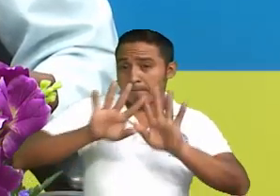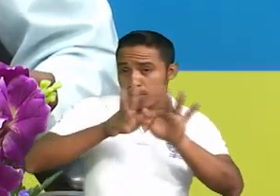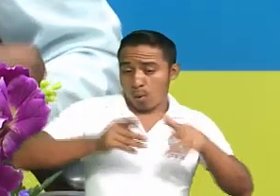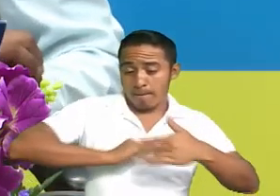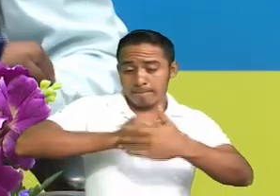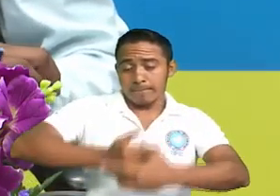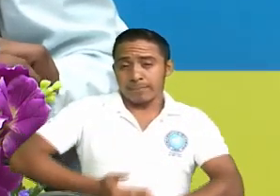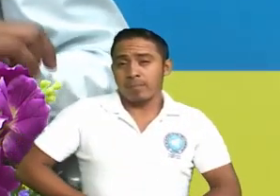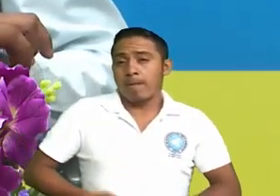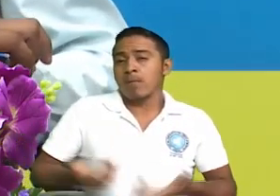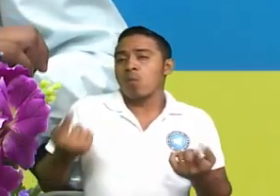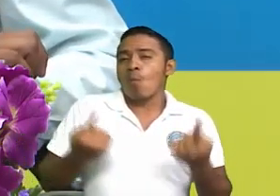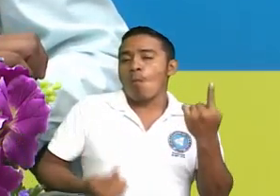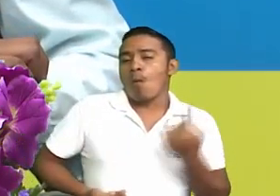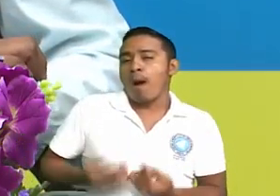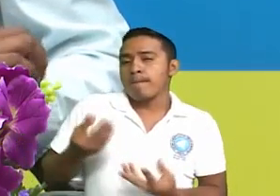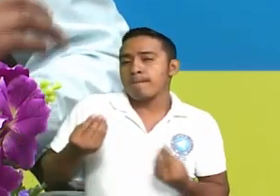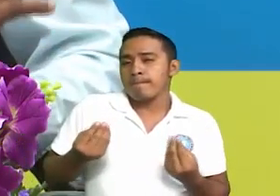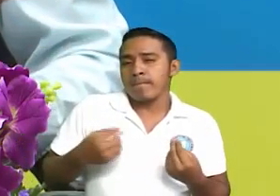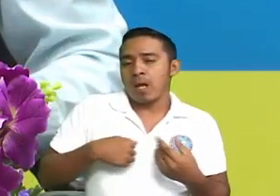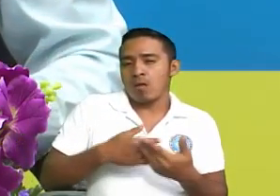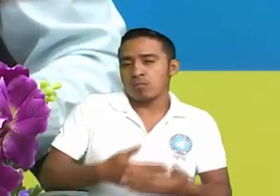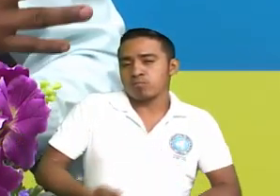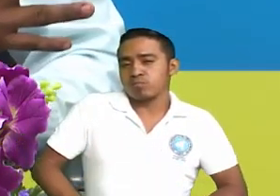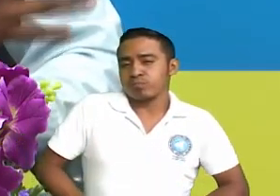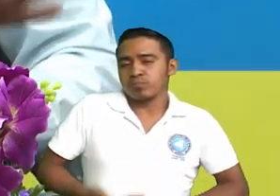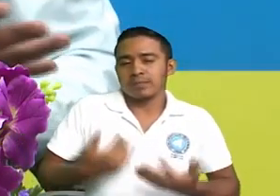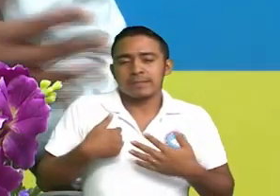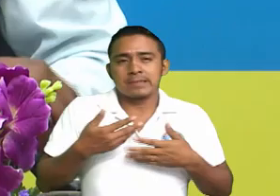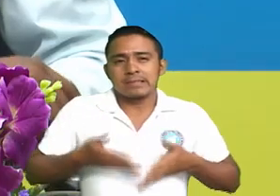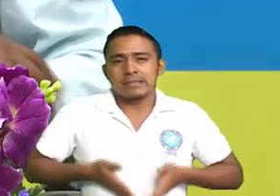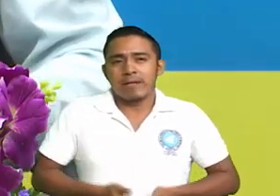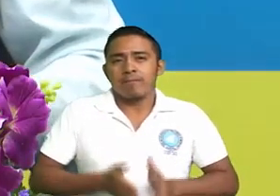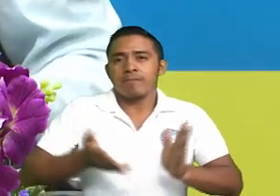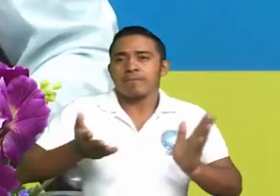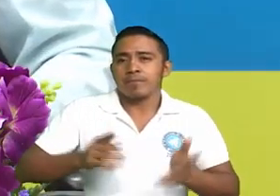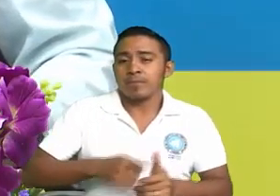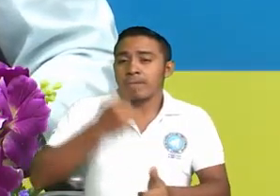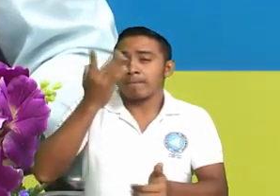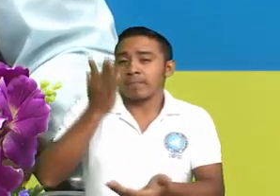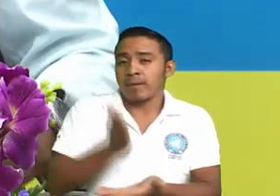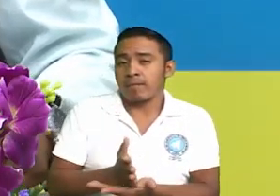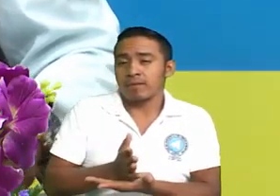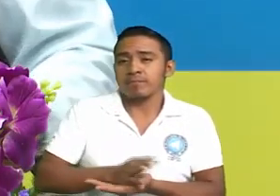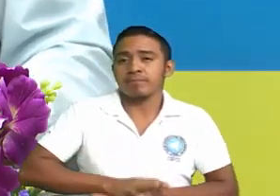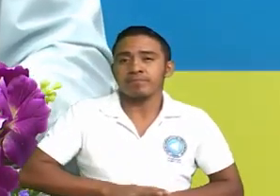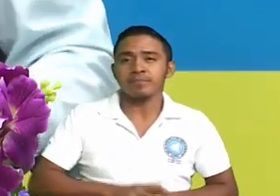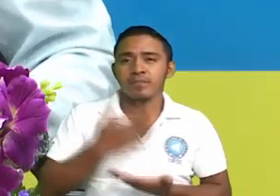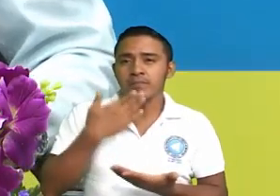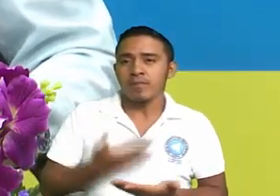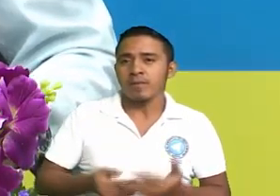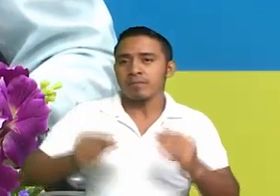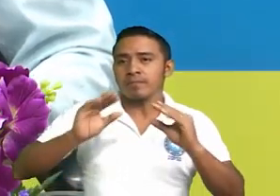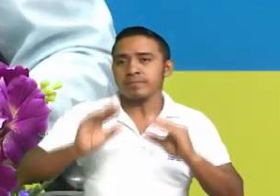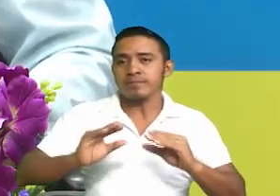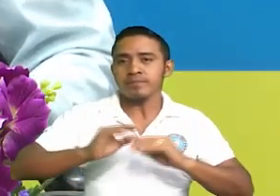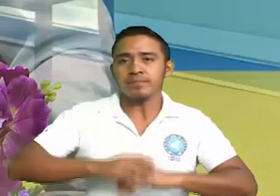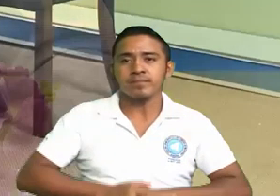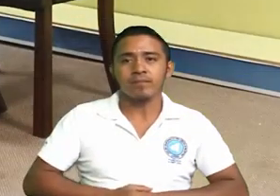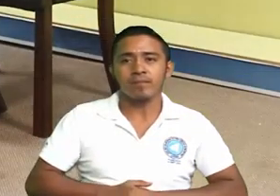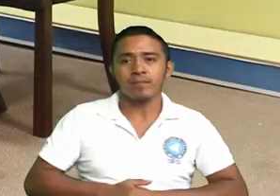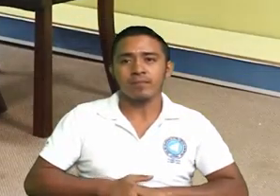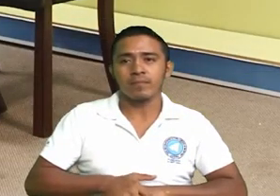mucho gusto tenerla aquí para hablar de este tema. Primero quiero que hablemos de los temores antes de que ya el niño no ha nacido.